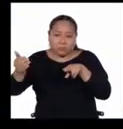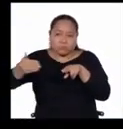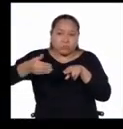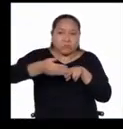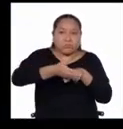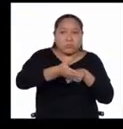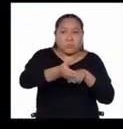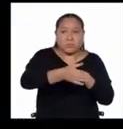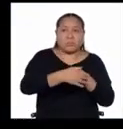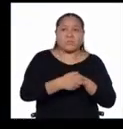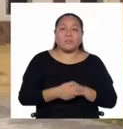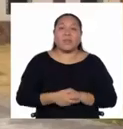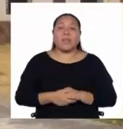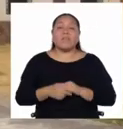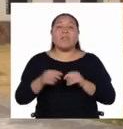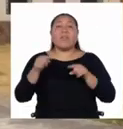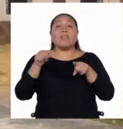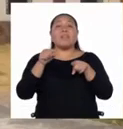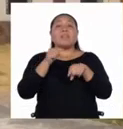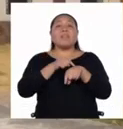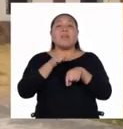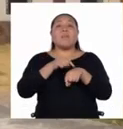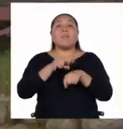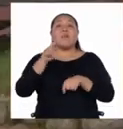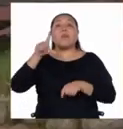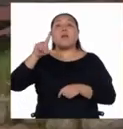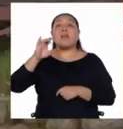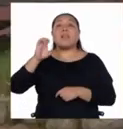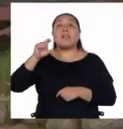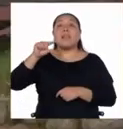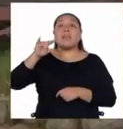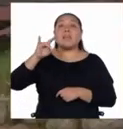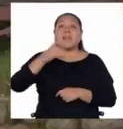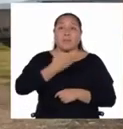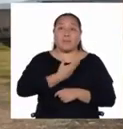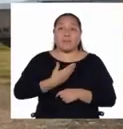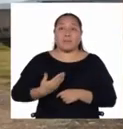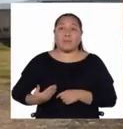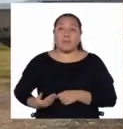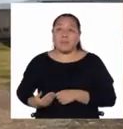Durante el oncenio de Leguía se construyó el ferrocarril